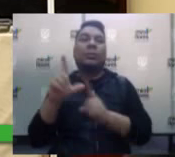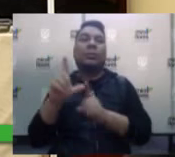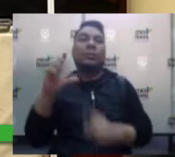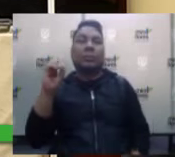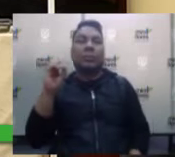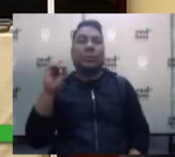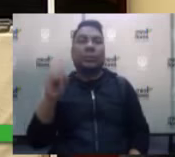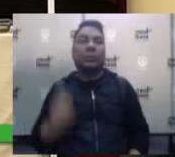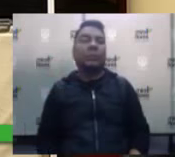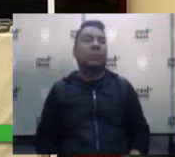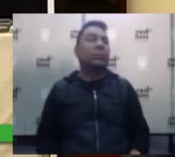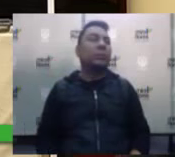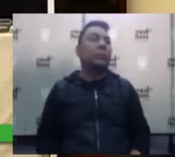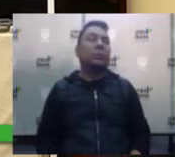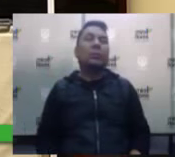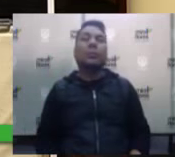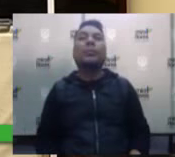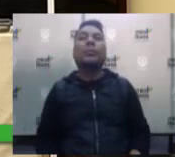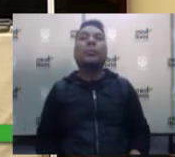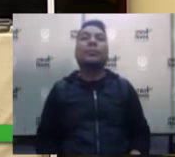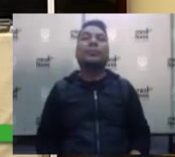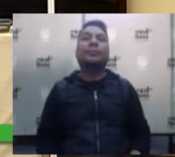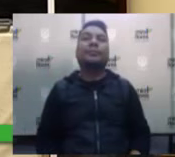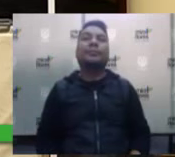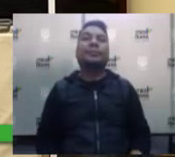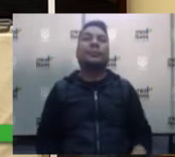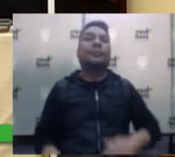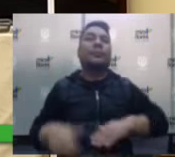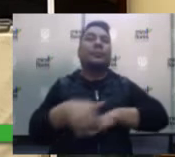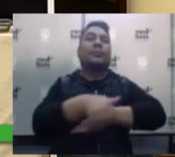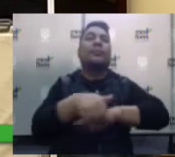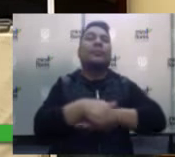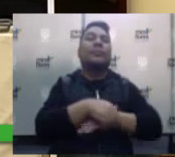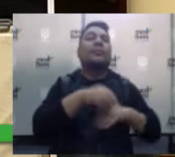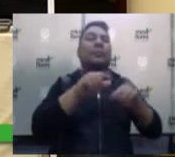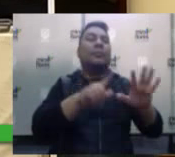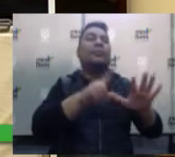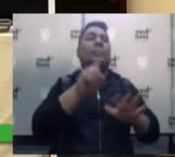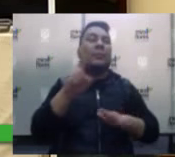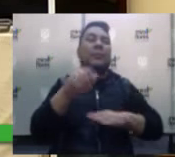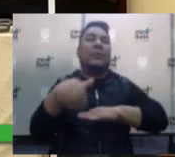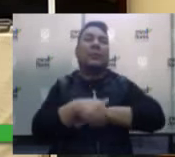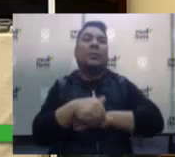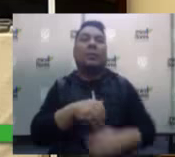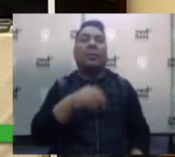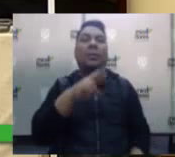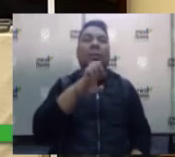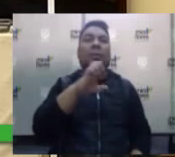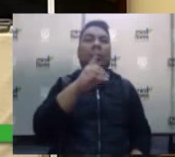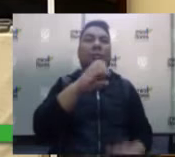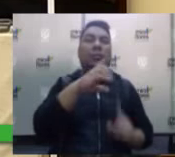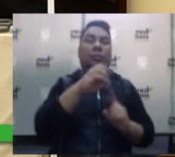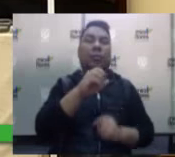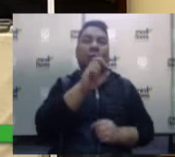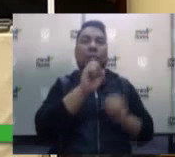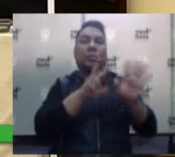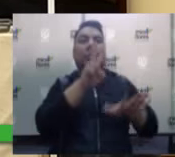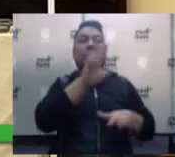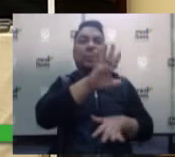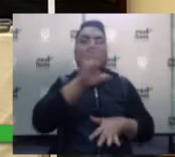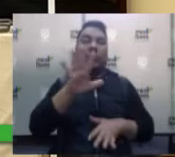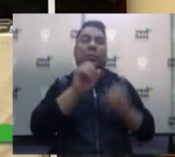O. Restauración Nacional. Ubicación 71, Avenida Reducto, cuadra 12, frente al 1255